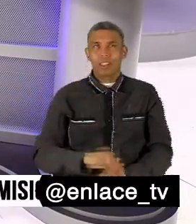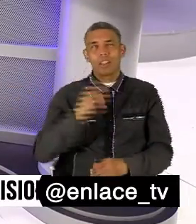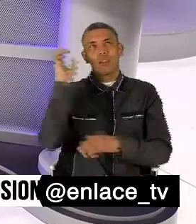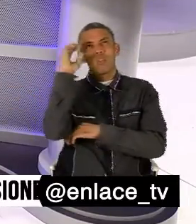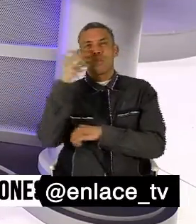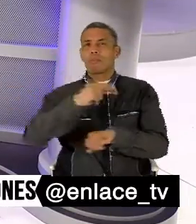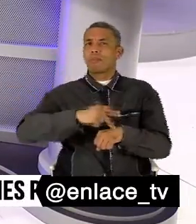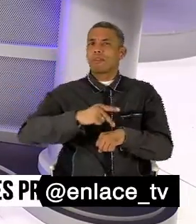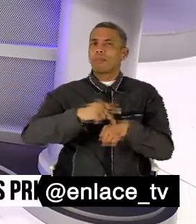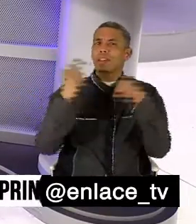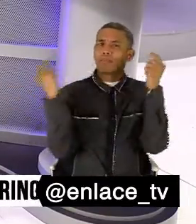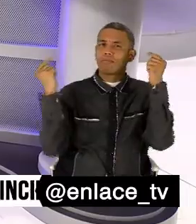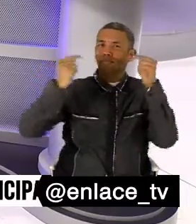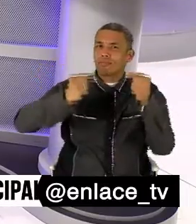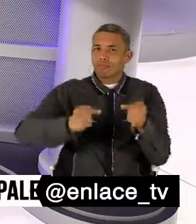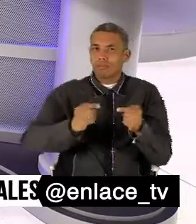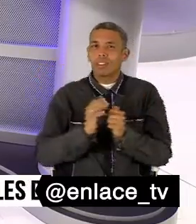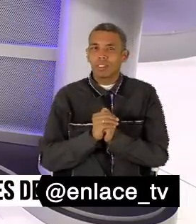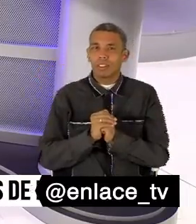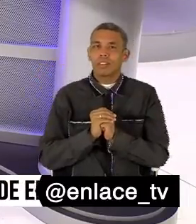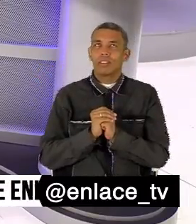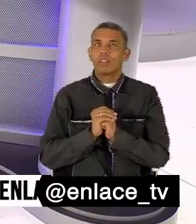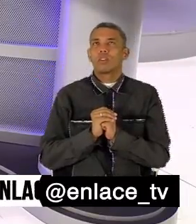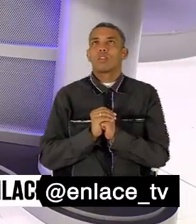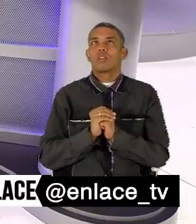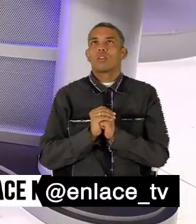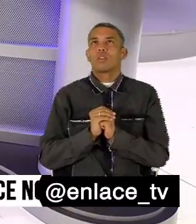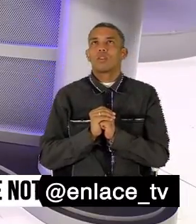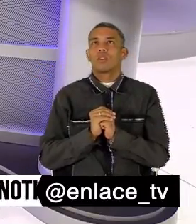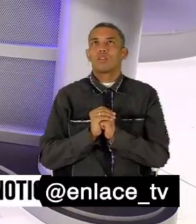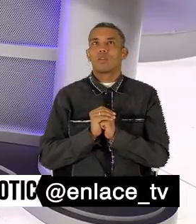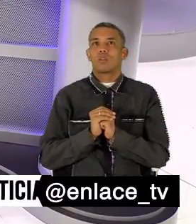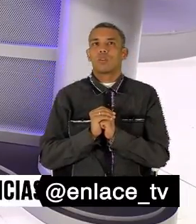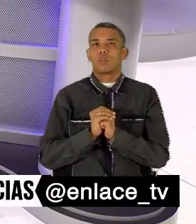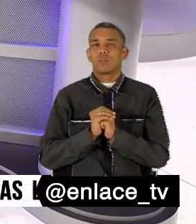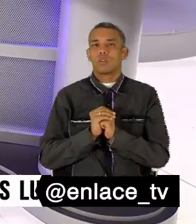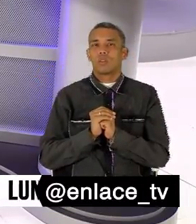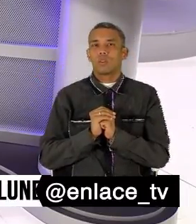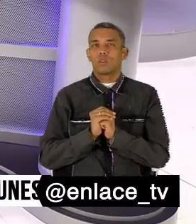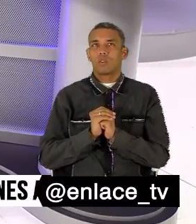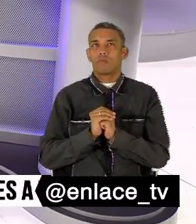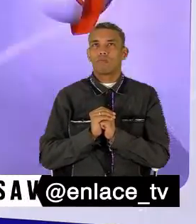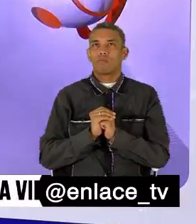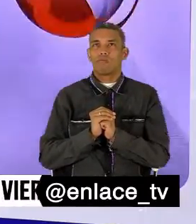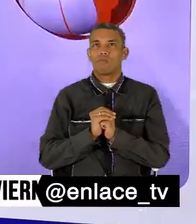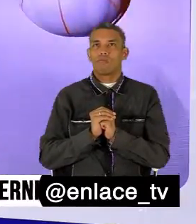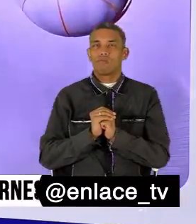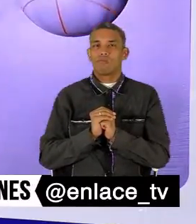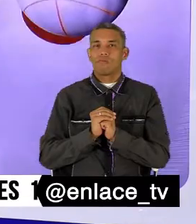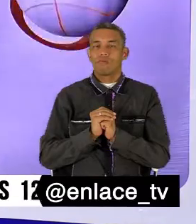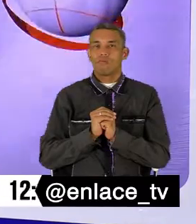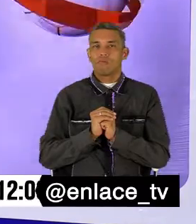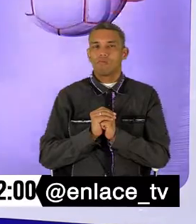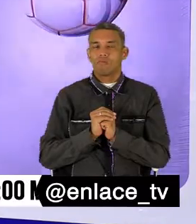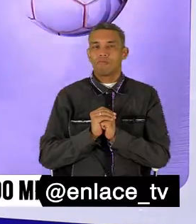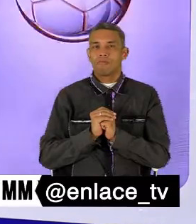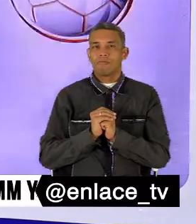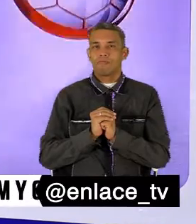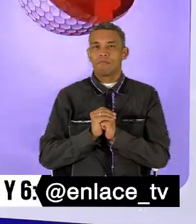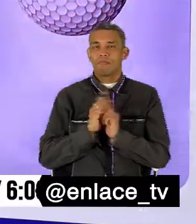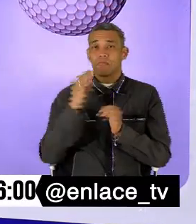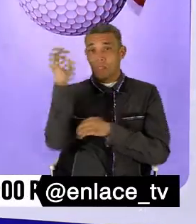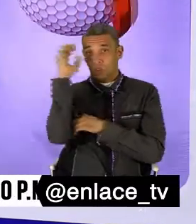o el partido de la Copa América número 10. El noveno es entre Costa Rica y Estados Unidos, y el de Colombia, que es el de fondo, será el